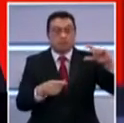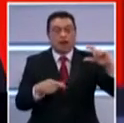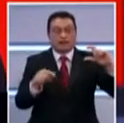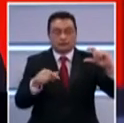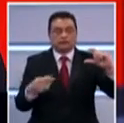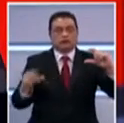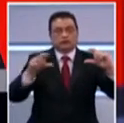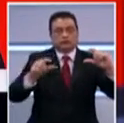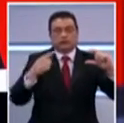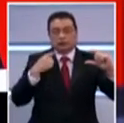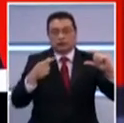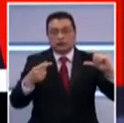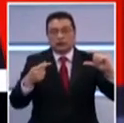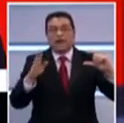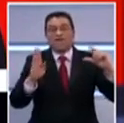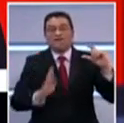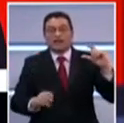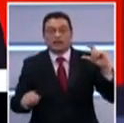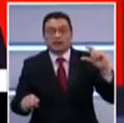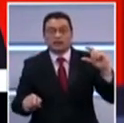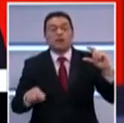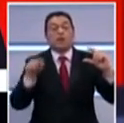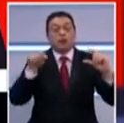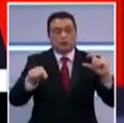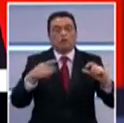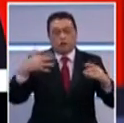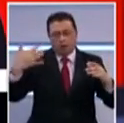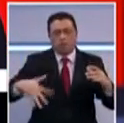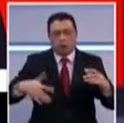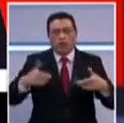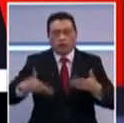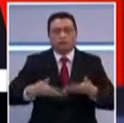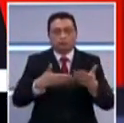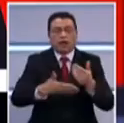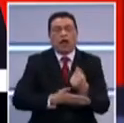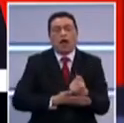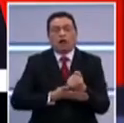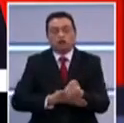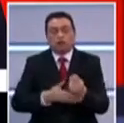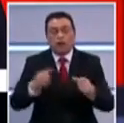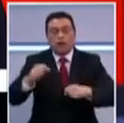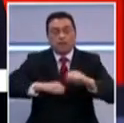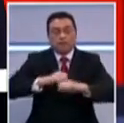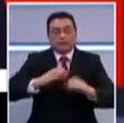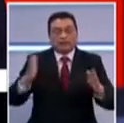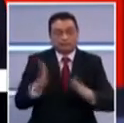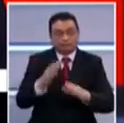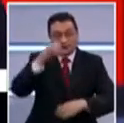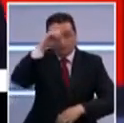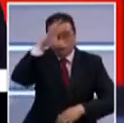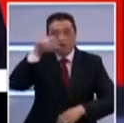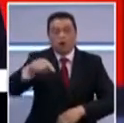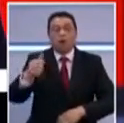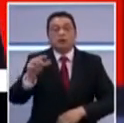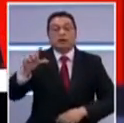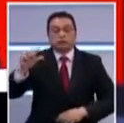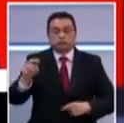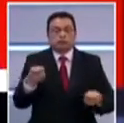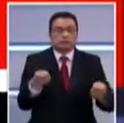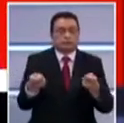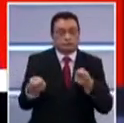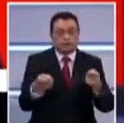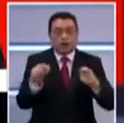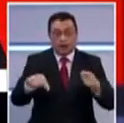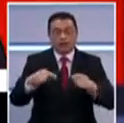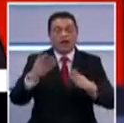sustentación y eso nos parece una gestión muy adecuada que da certeza a la pequeña minería que hoy día está con un precio sustentación y esta ventana de